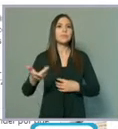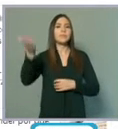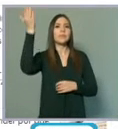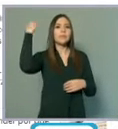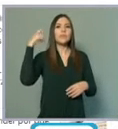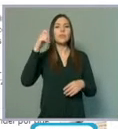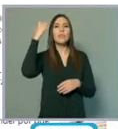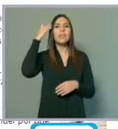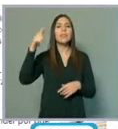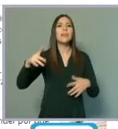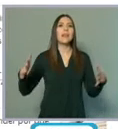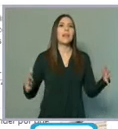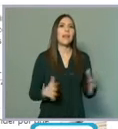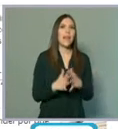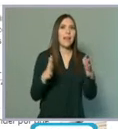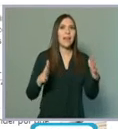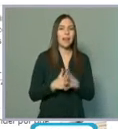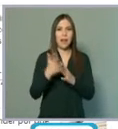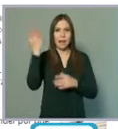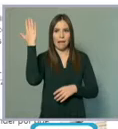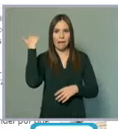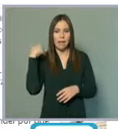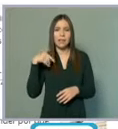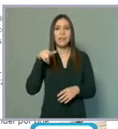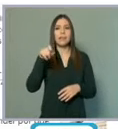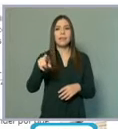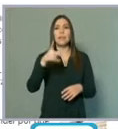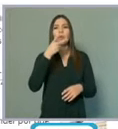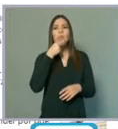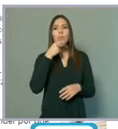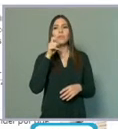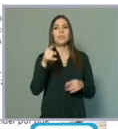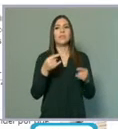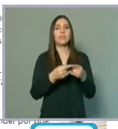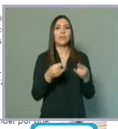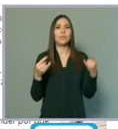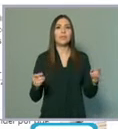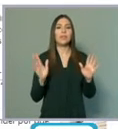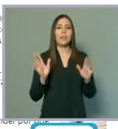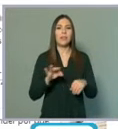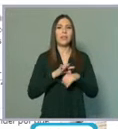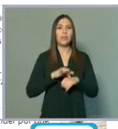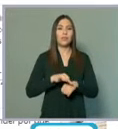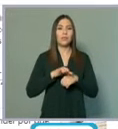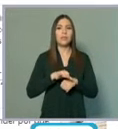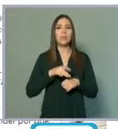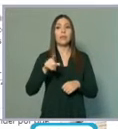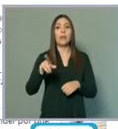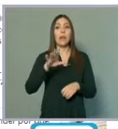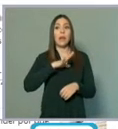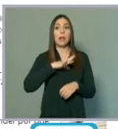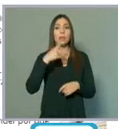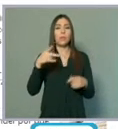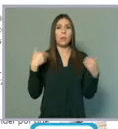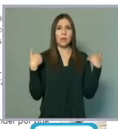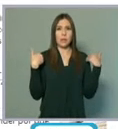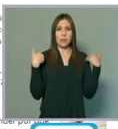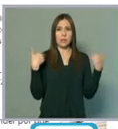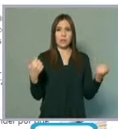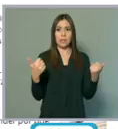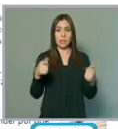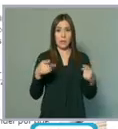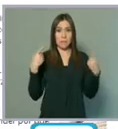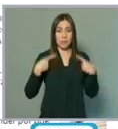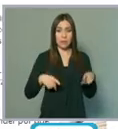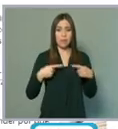Claro. cómo funciona. Y también que este vuelo histórico, pues por supuesto que afectó de alguna manera no solamente la comprensión como